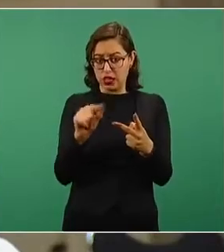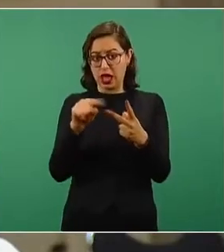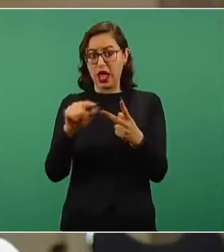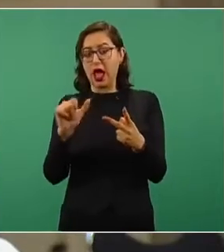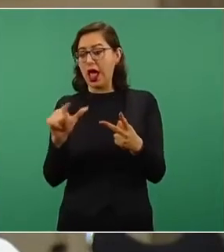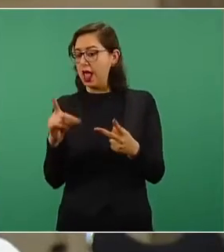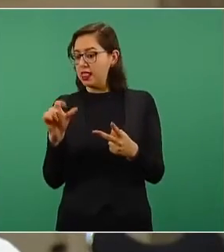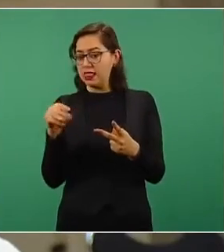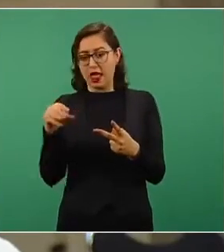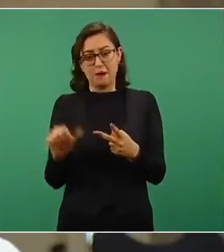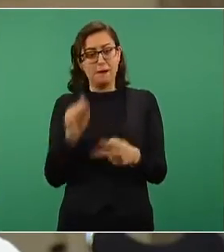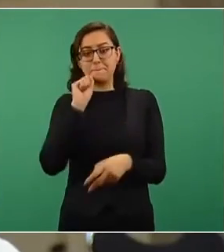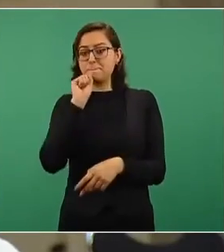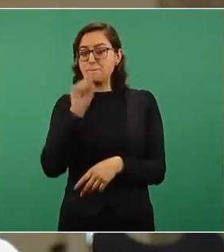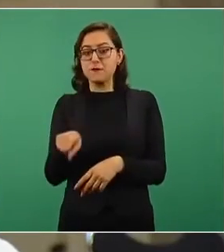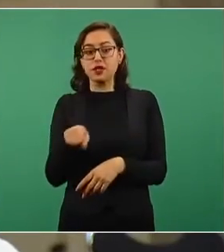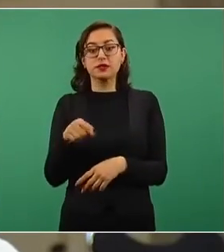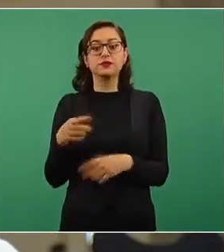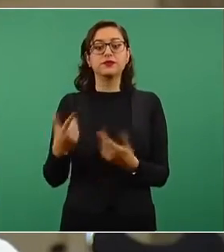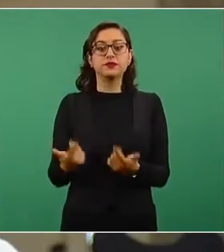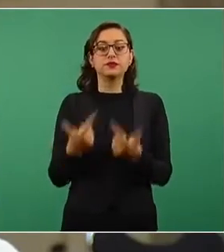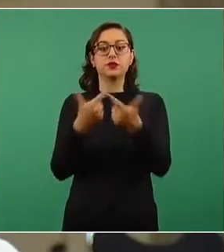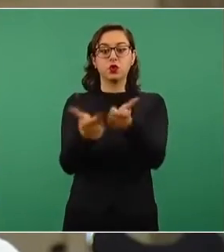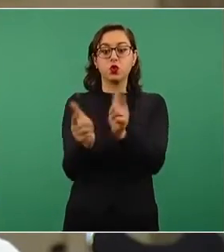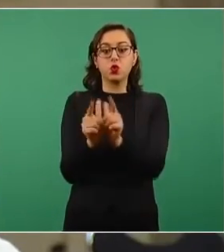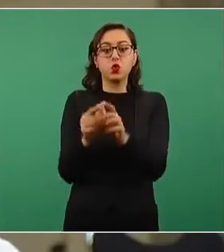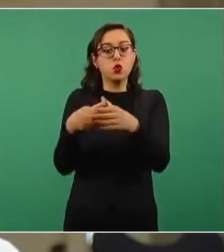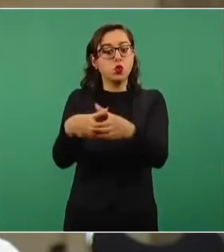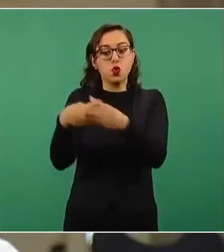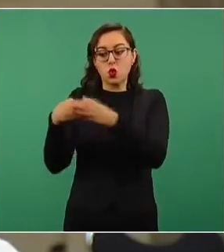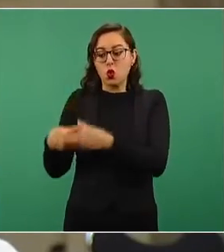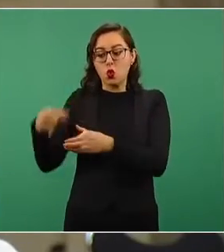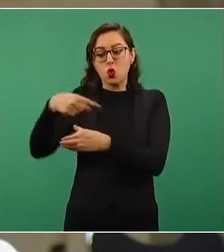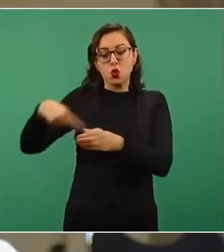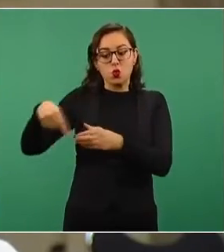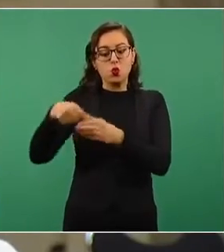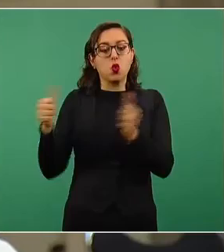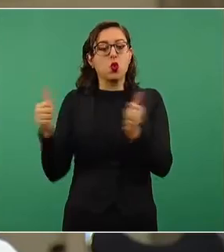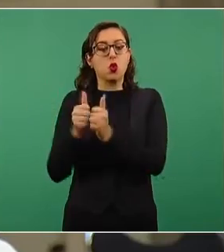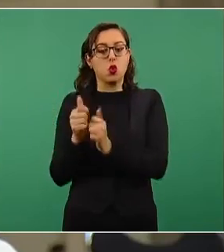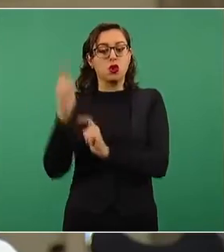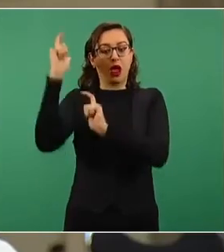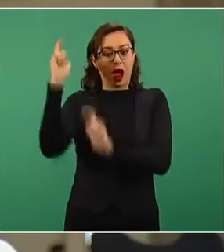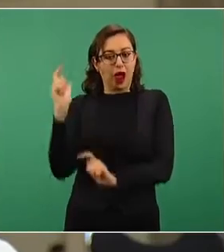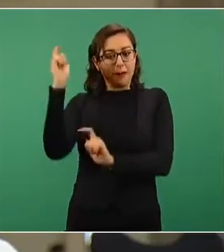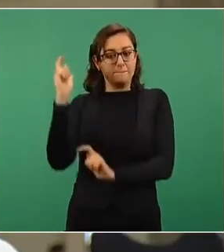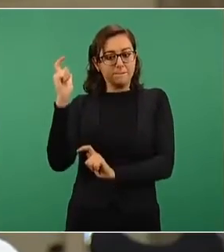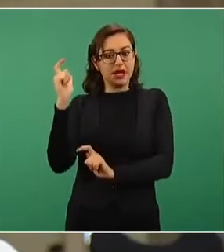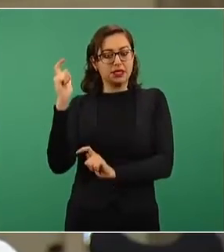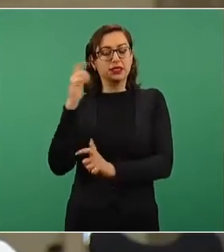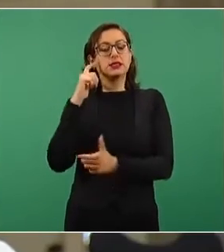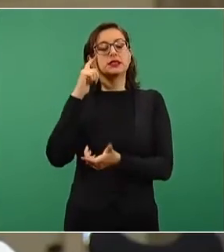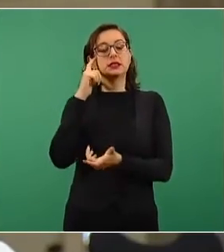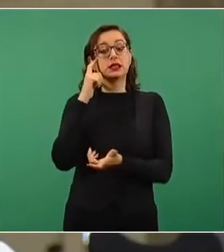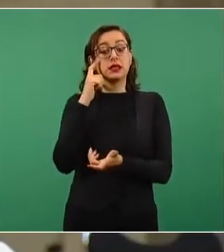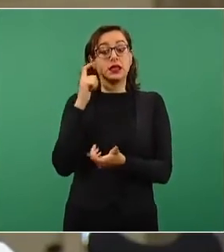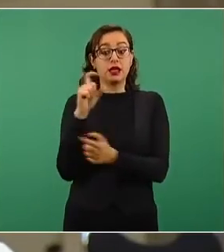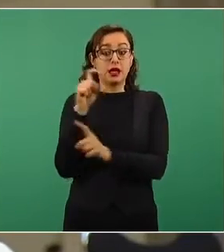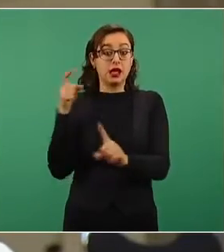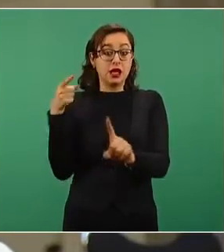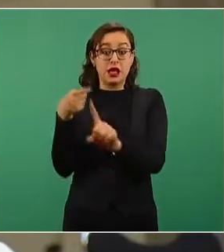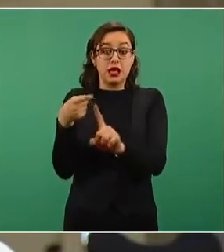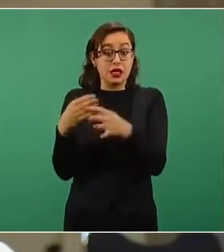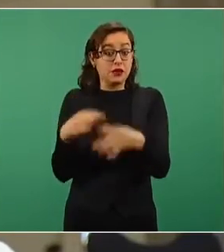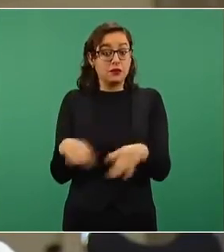mismo planteamiento. Hay un grupo paramilitar, un grupo armado, y el punto fundamental en